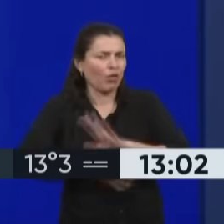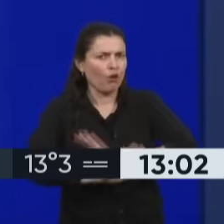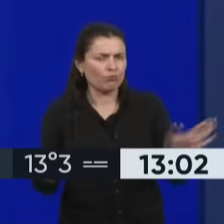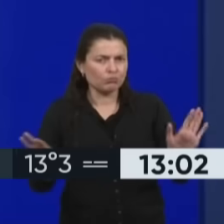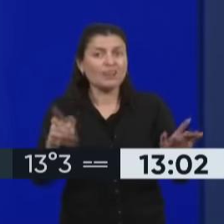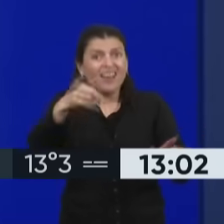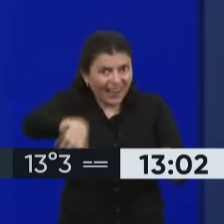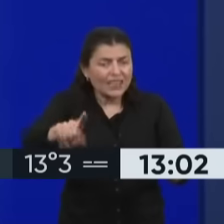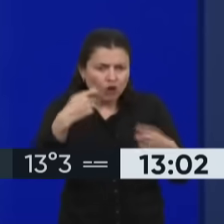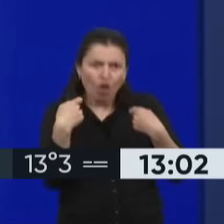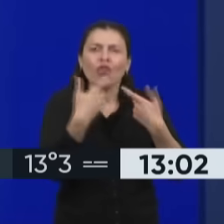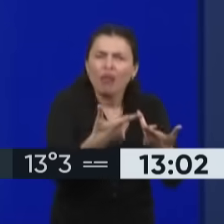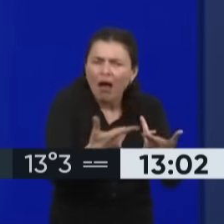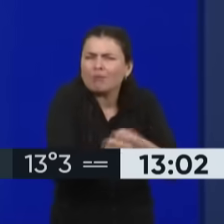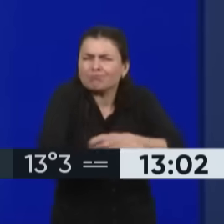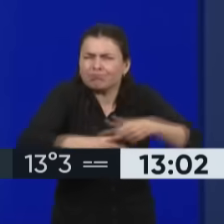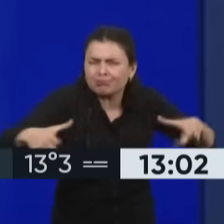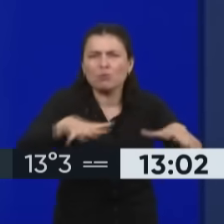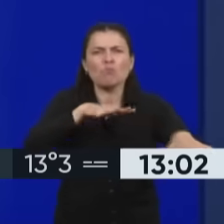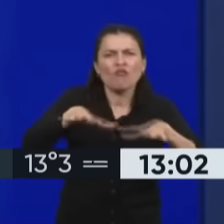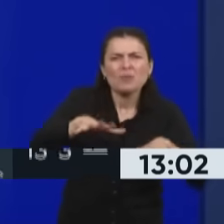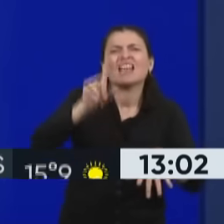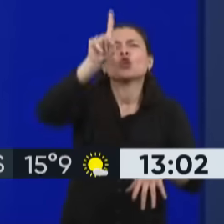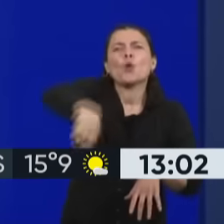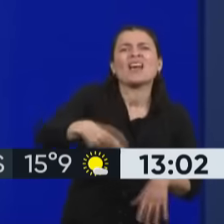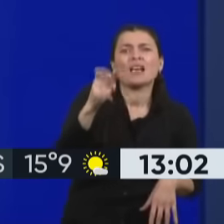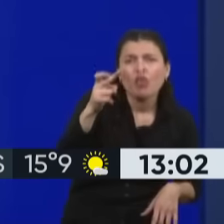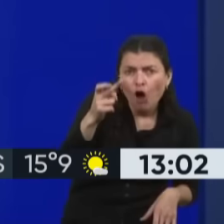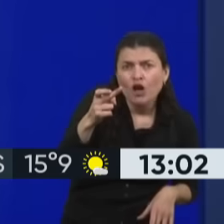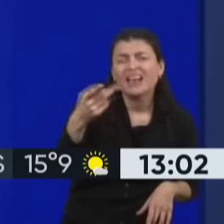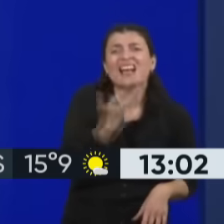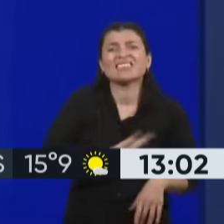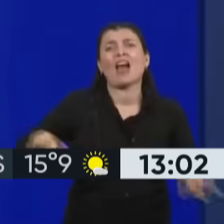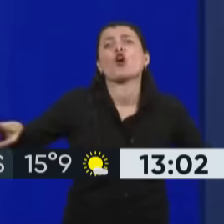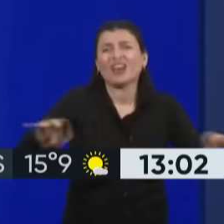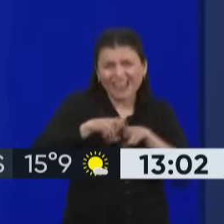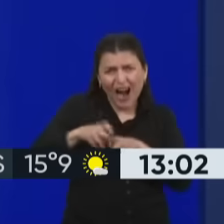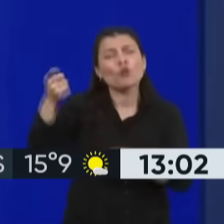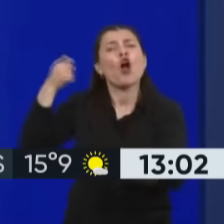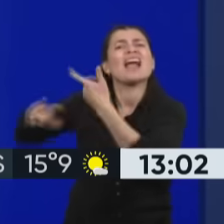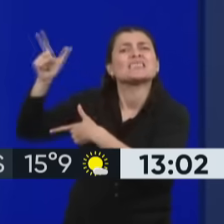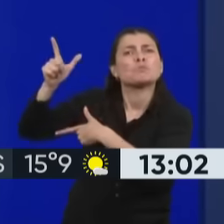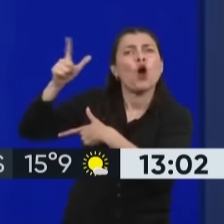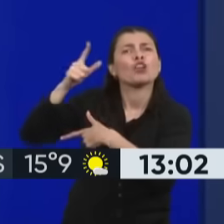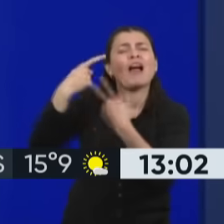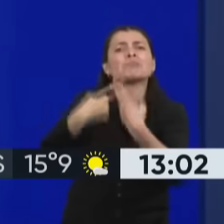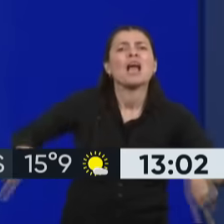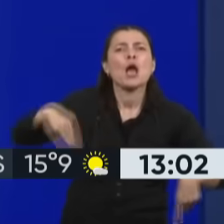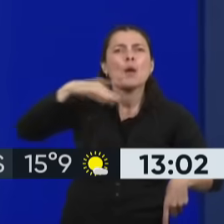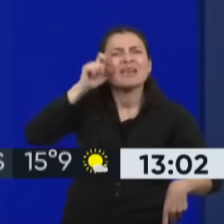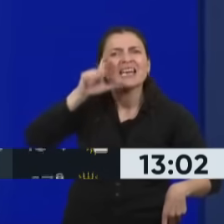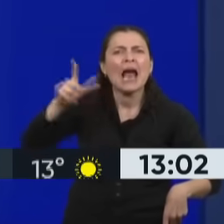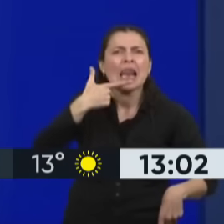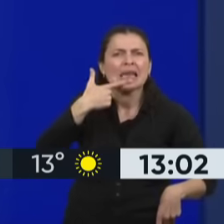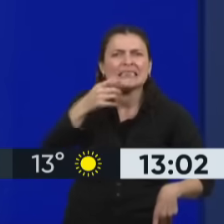cantidad enorme de divisas en lo que tiene que ver en la exportación de minerales.